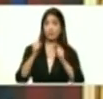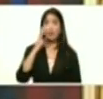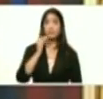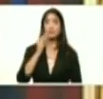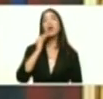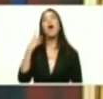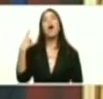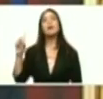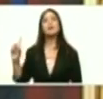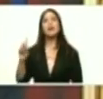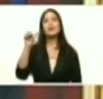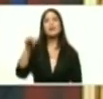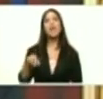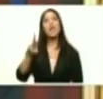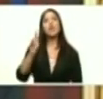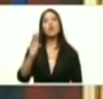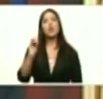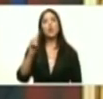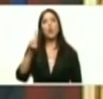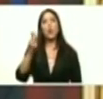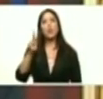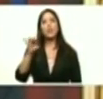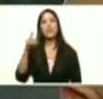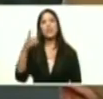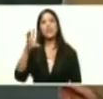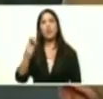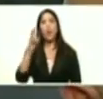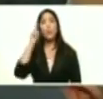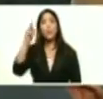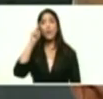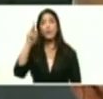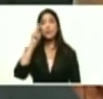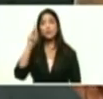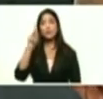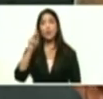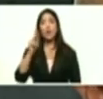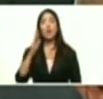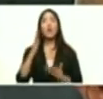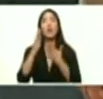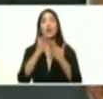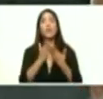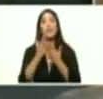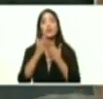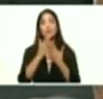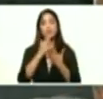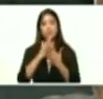Rodrigo Cabeza, profesor, catedrático, investigador de la Universidad de Zulia.